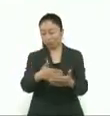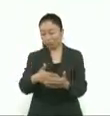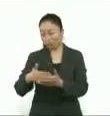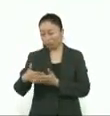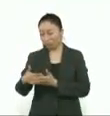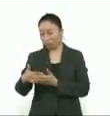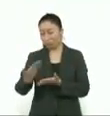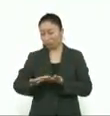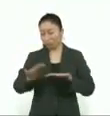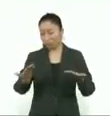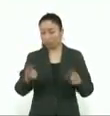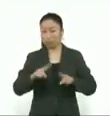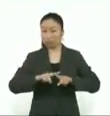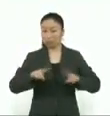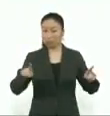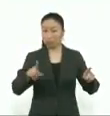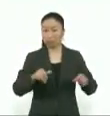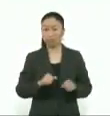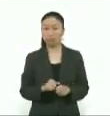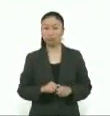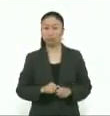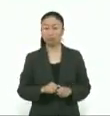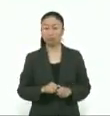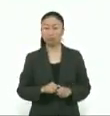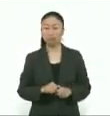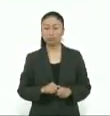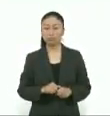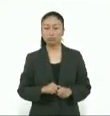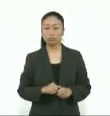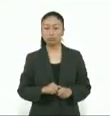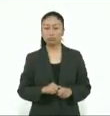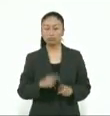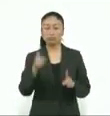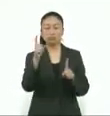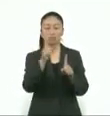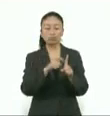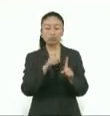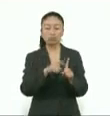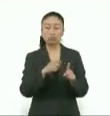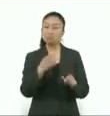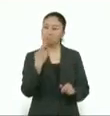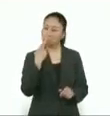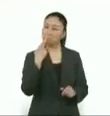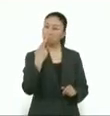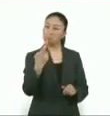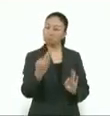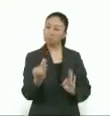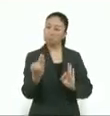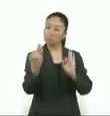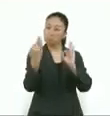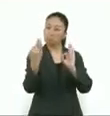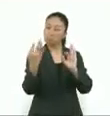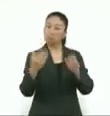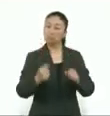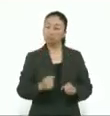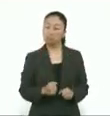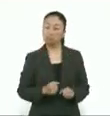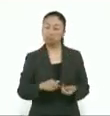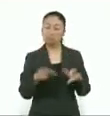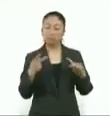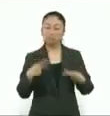habidas. Respondemos con toda claridad a la crítica sistemática de los agoreros del